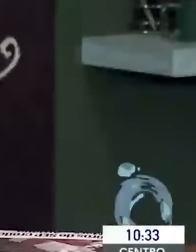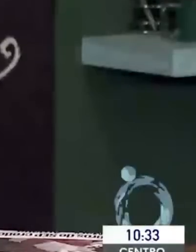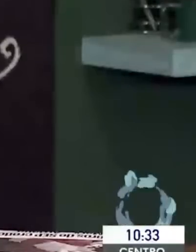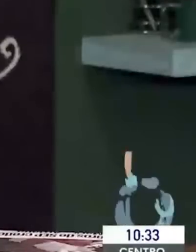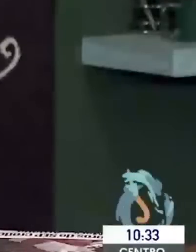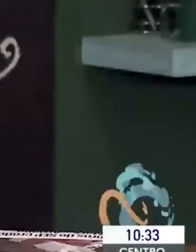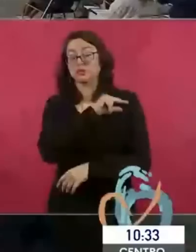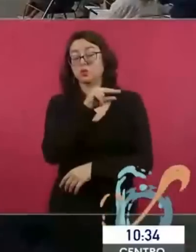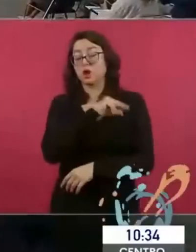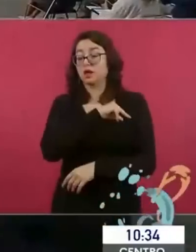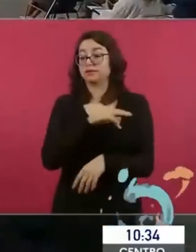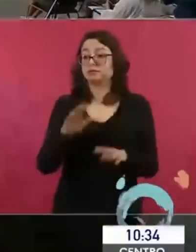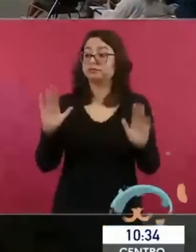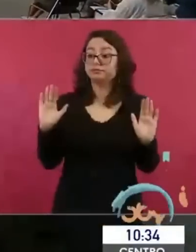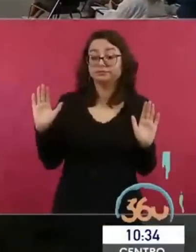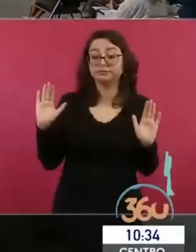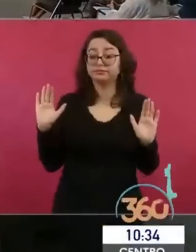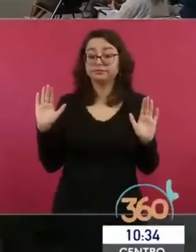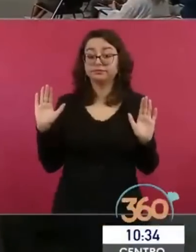escuchar